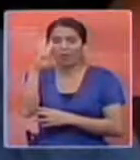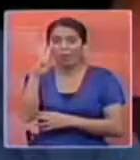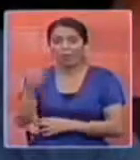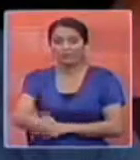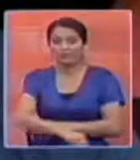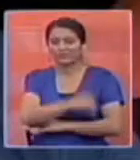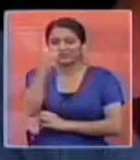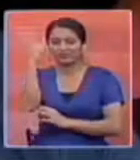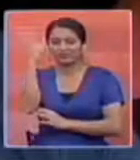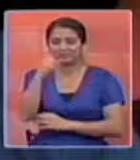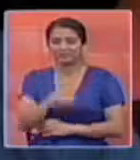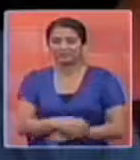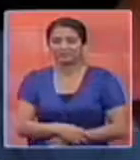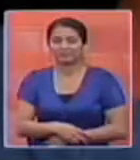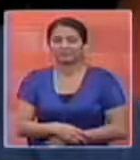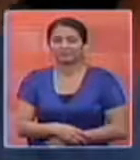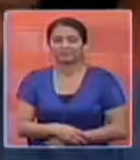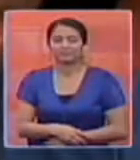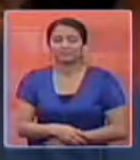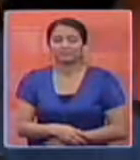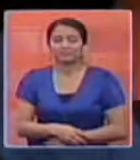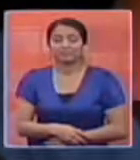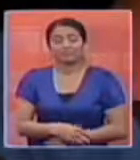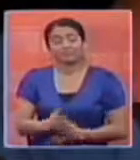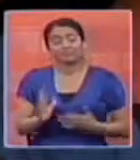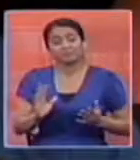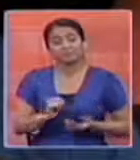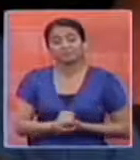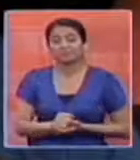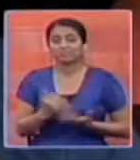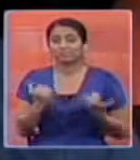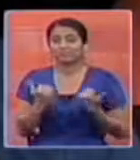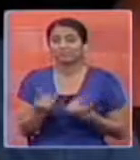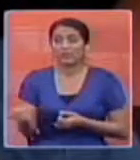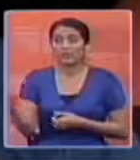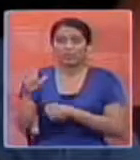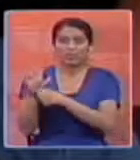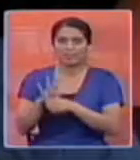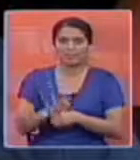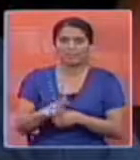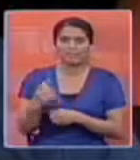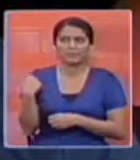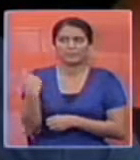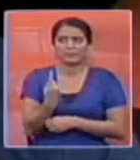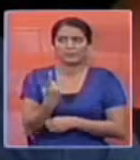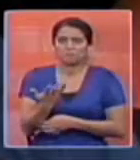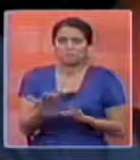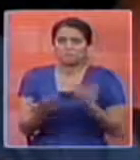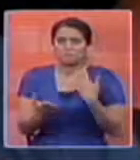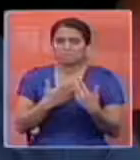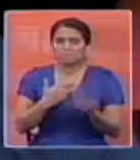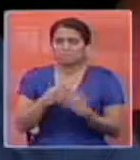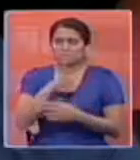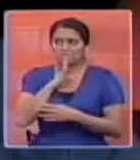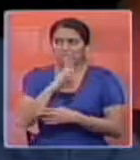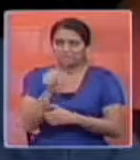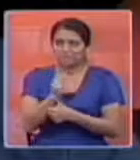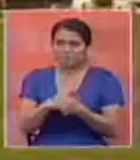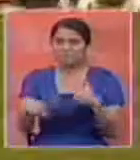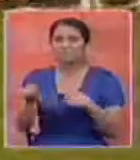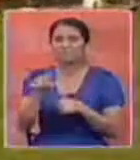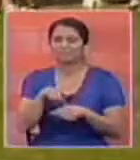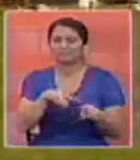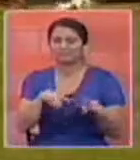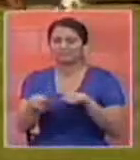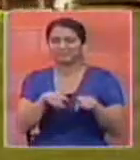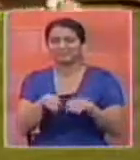cambiar muchas cosas. Ellos van a venir acá a presionar, ¿no? Esperemos nosotros hacer lo nuestro y ganar nuestros puntos, ¿no?